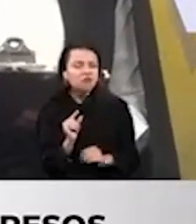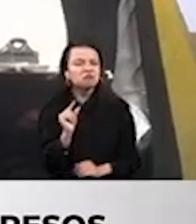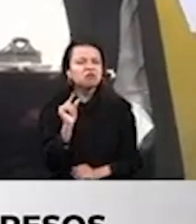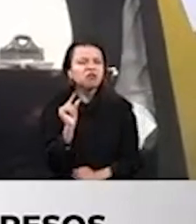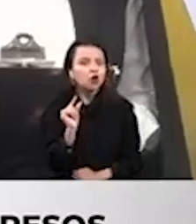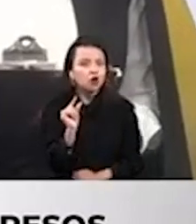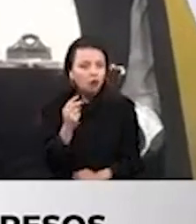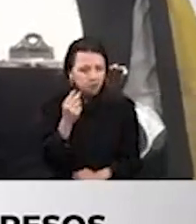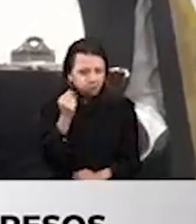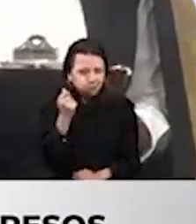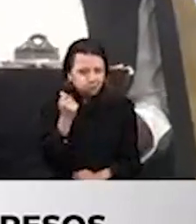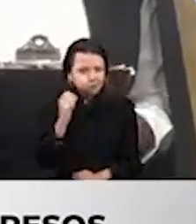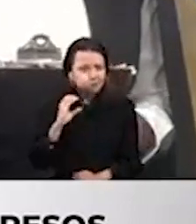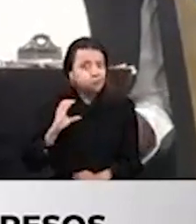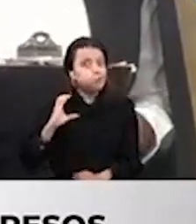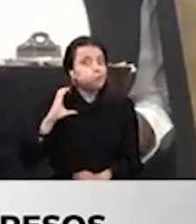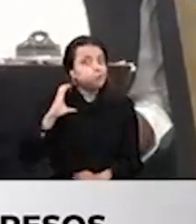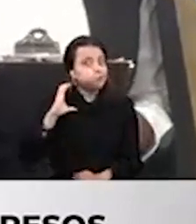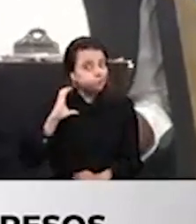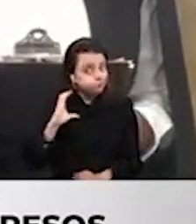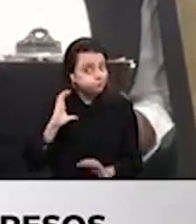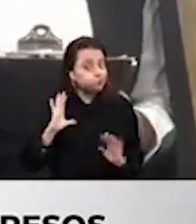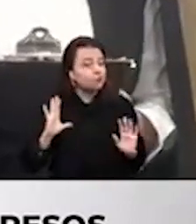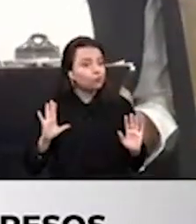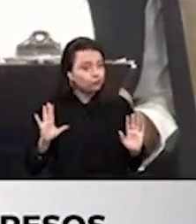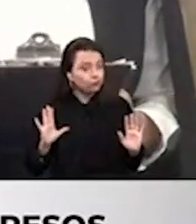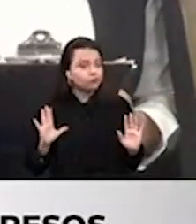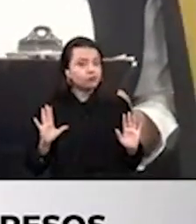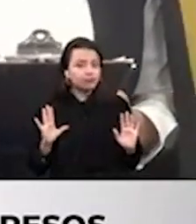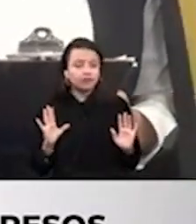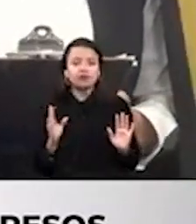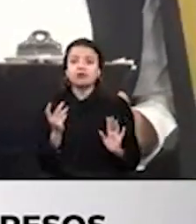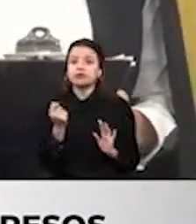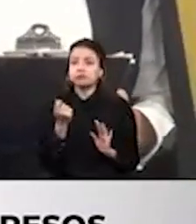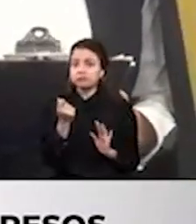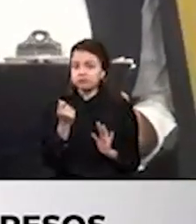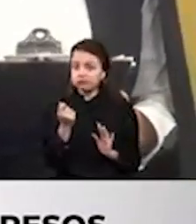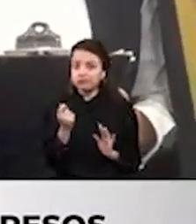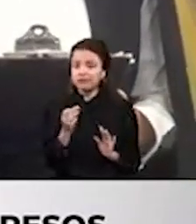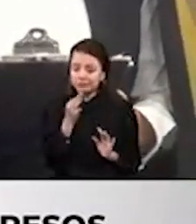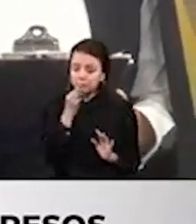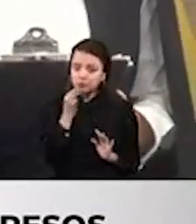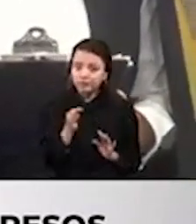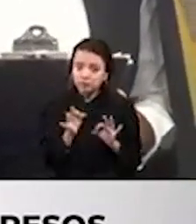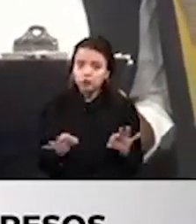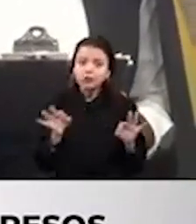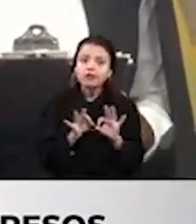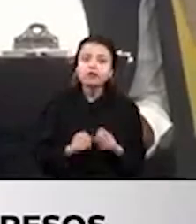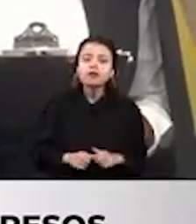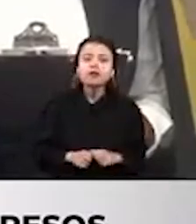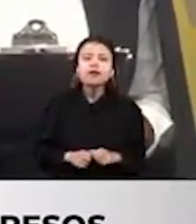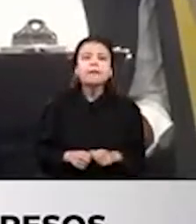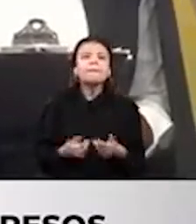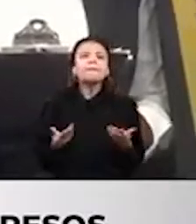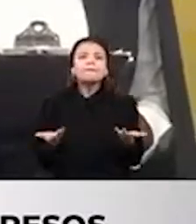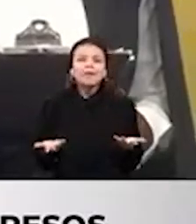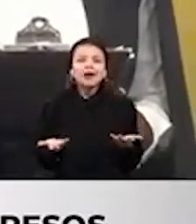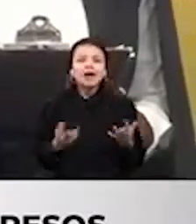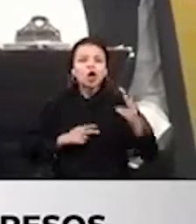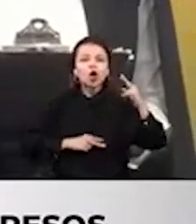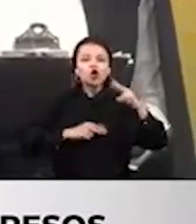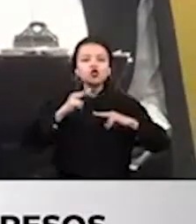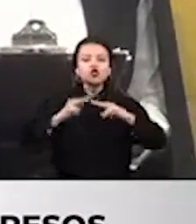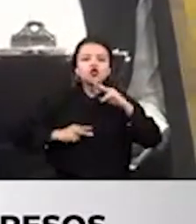bobada, un grueso de dinero realmente importante, para construcción de hospitales